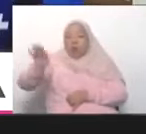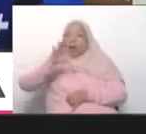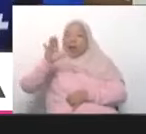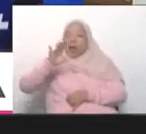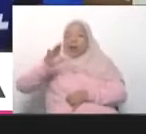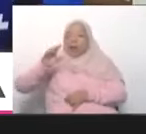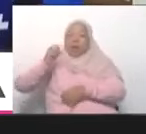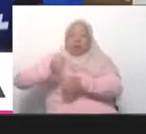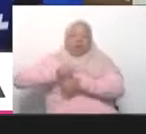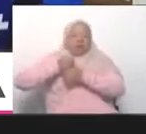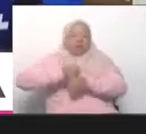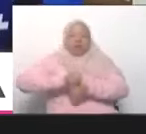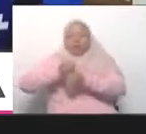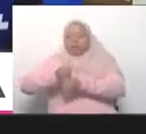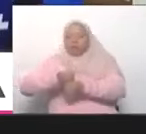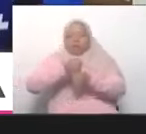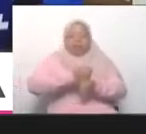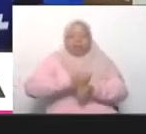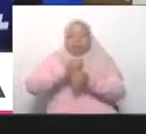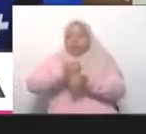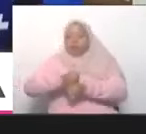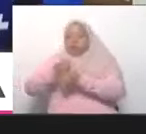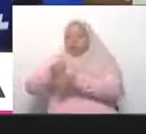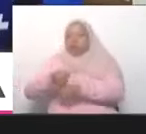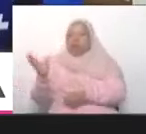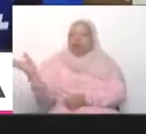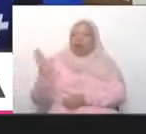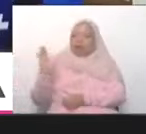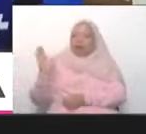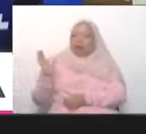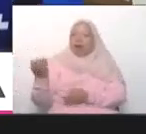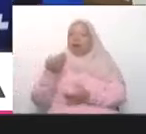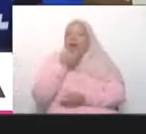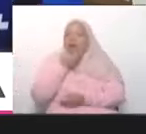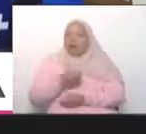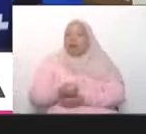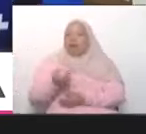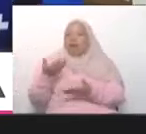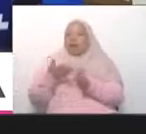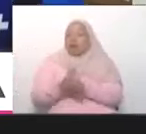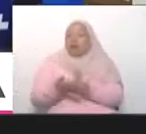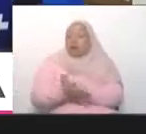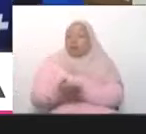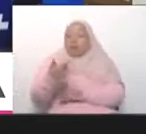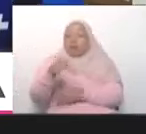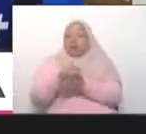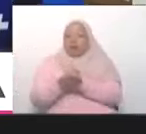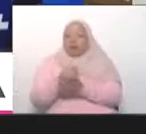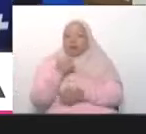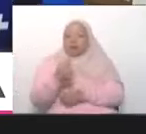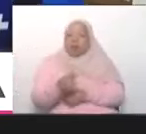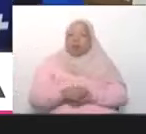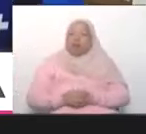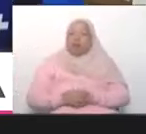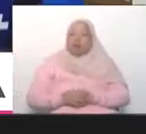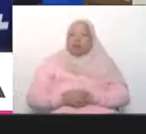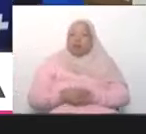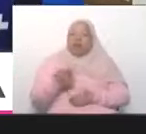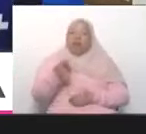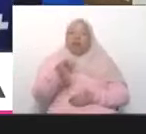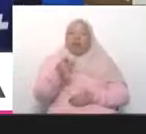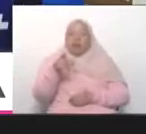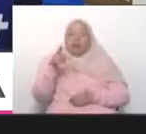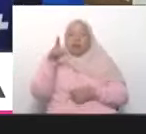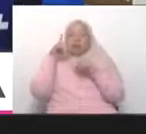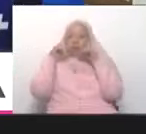en Caracas, le toquen a los caraqueños, a los caracuchos. Ah, ¿qué me dice Argenis Sánchez? Compositor.